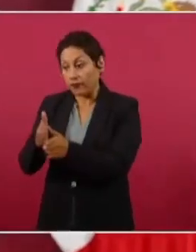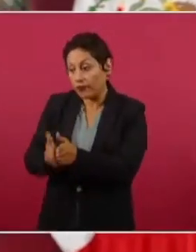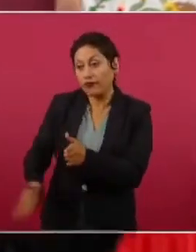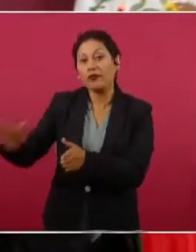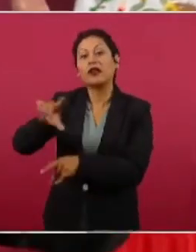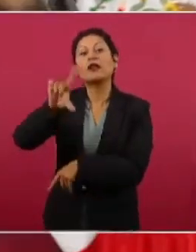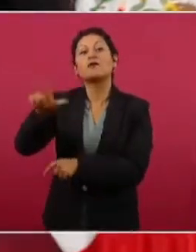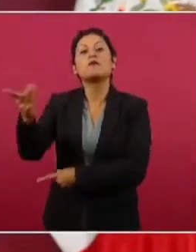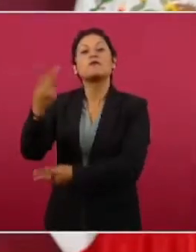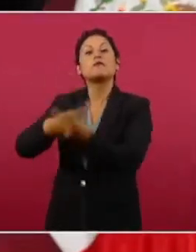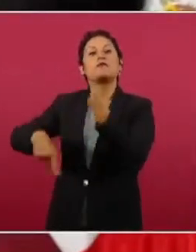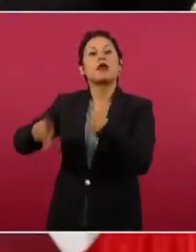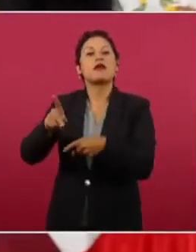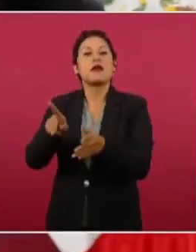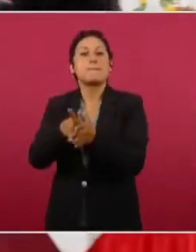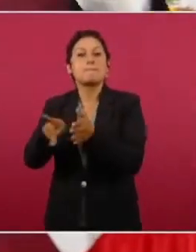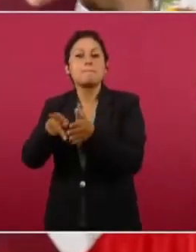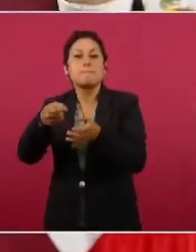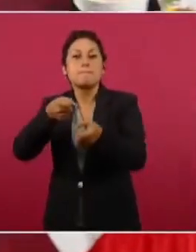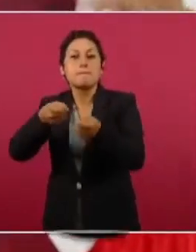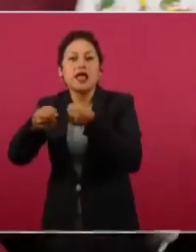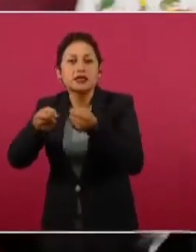¿sí? Entonces son capas.